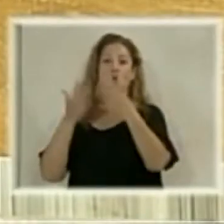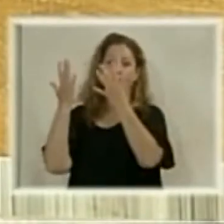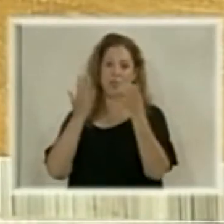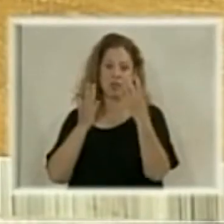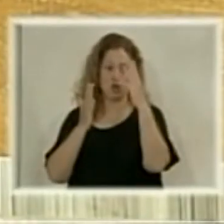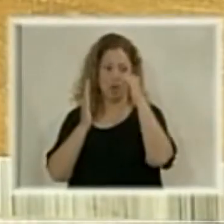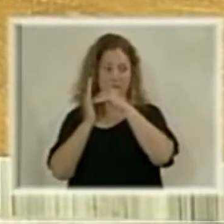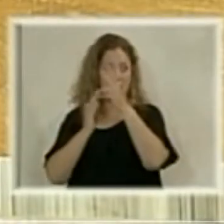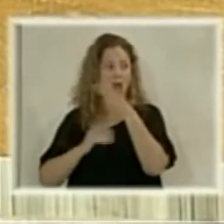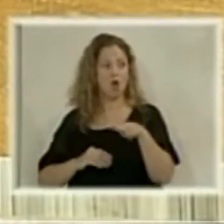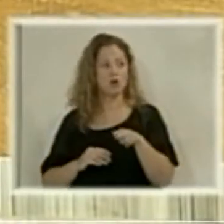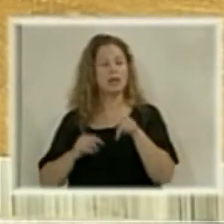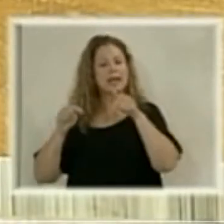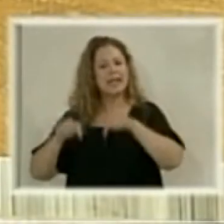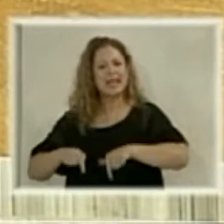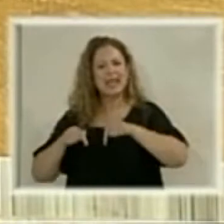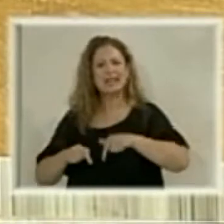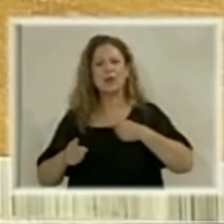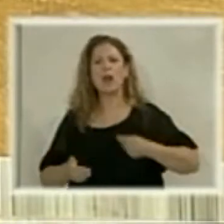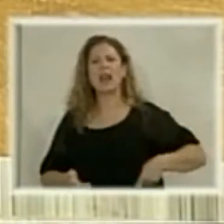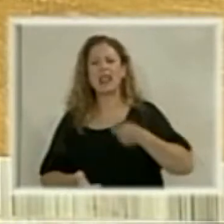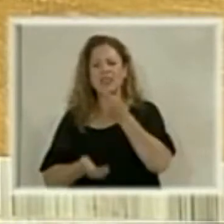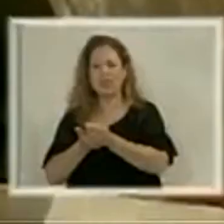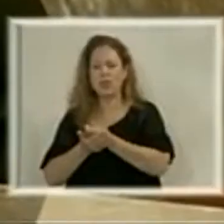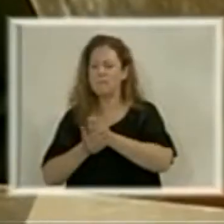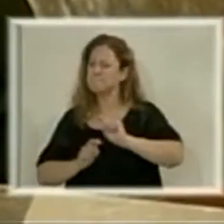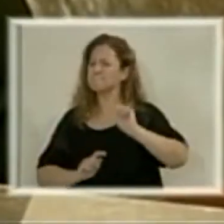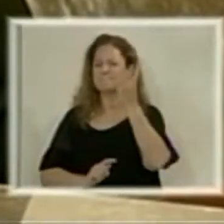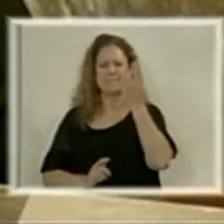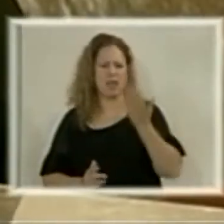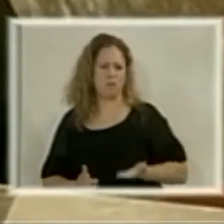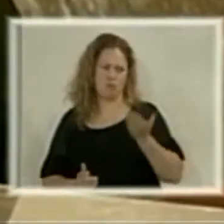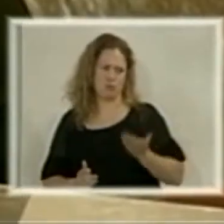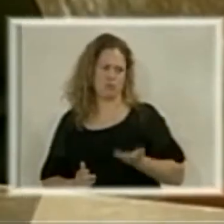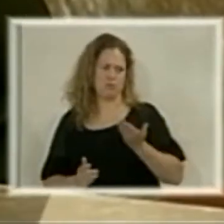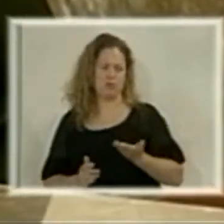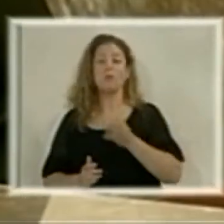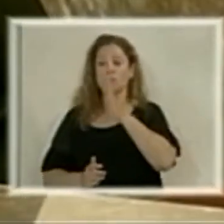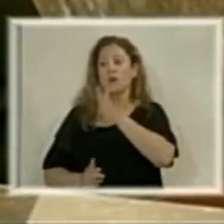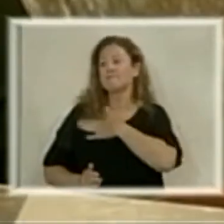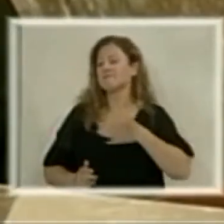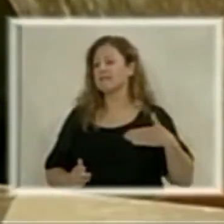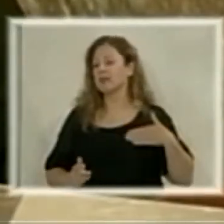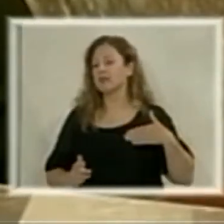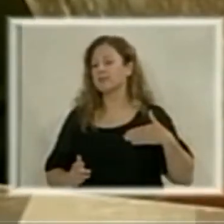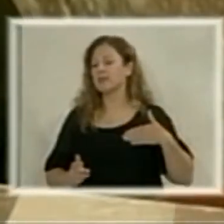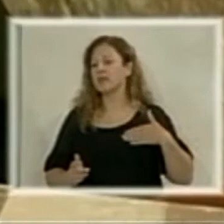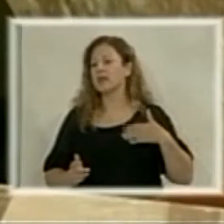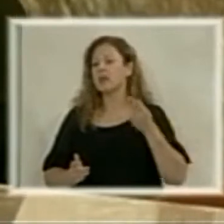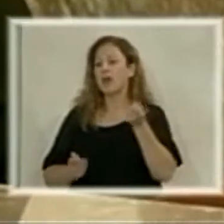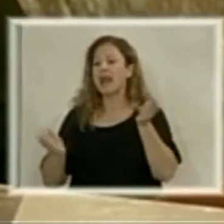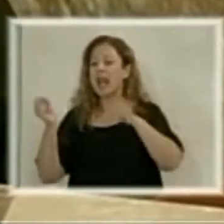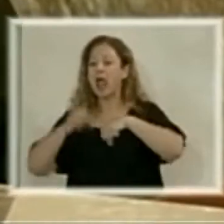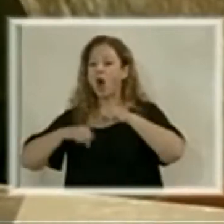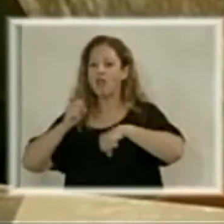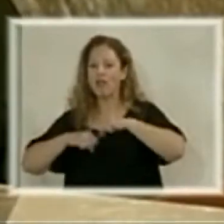la licitación más importante que se va a realizar. Por lo tanto, les pediría que en las negociaciones